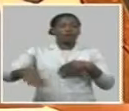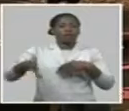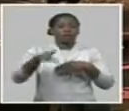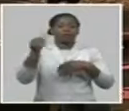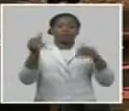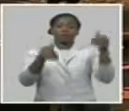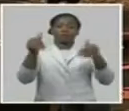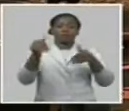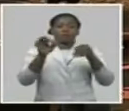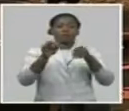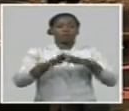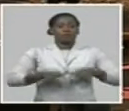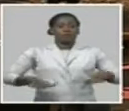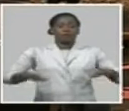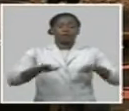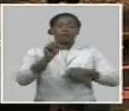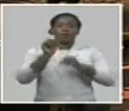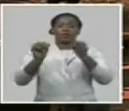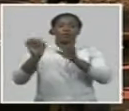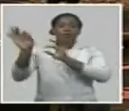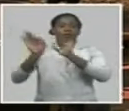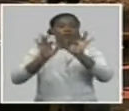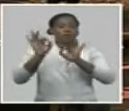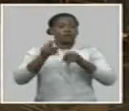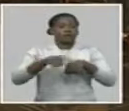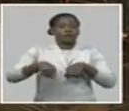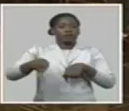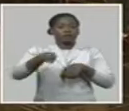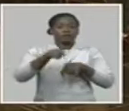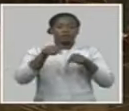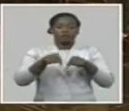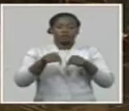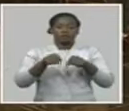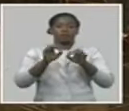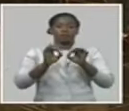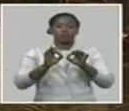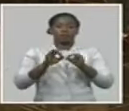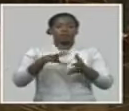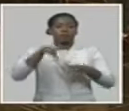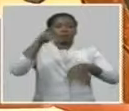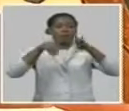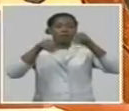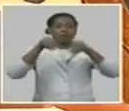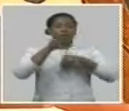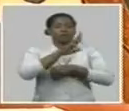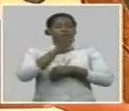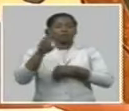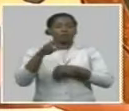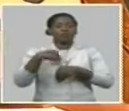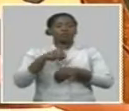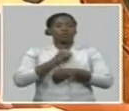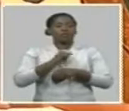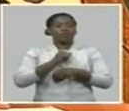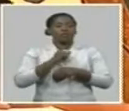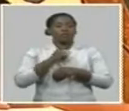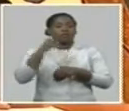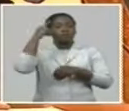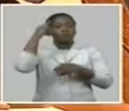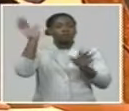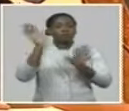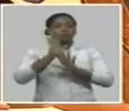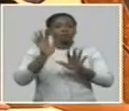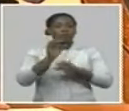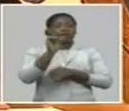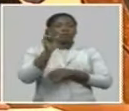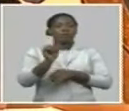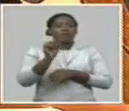estado con nosotros esta tarde a los invitados que no han estado con nosotros aquí desde el palacio de la revolución quiero despedirme con un fragmento de una canción de buena fe